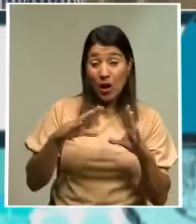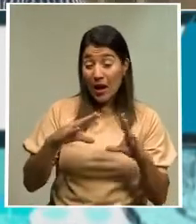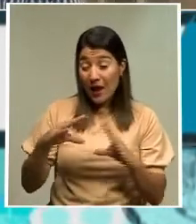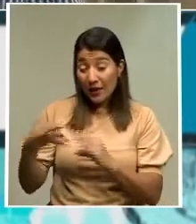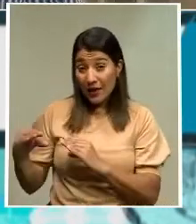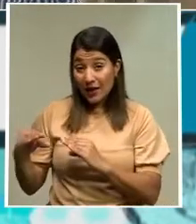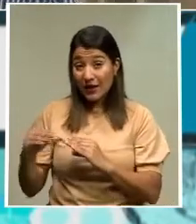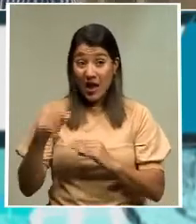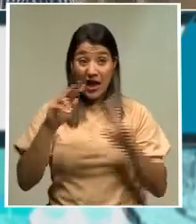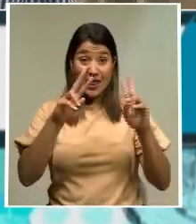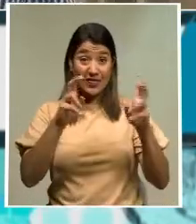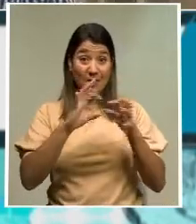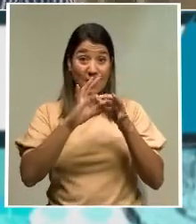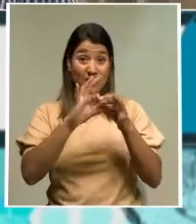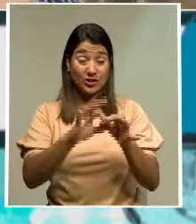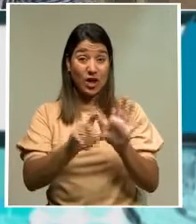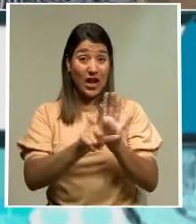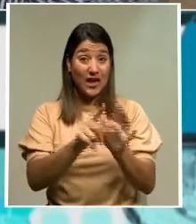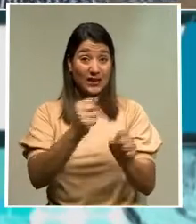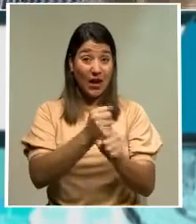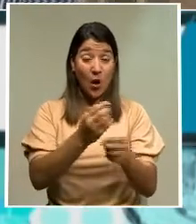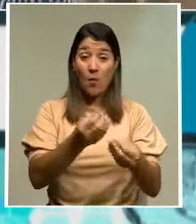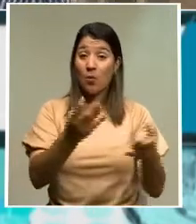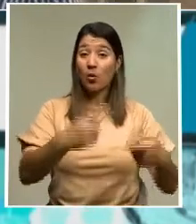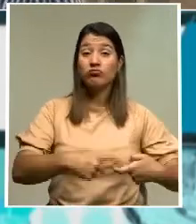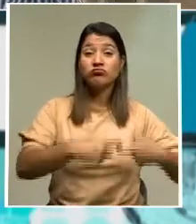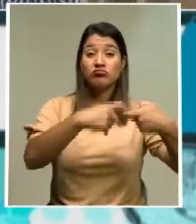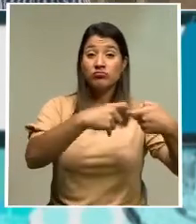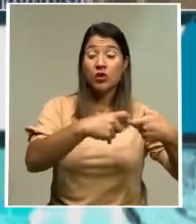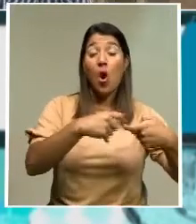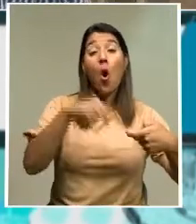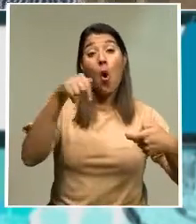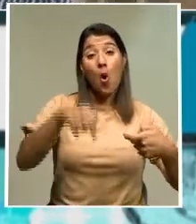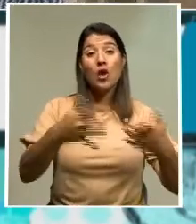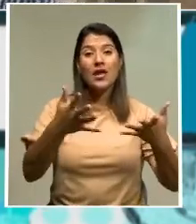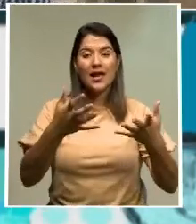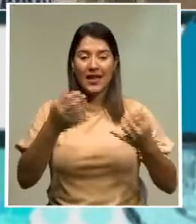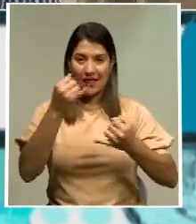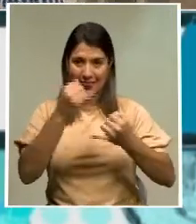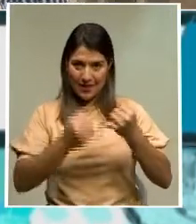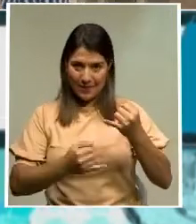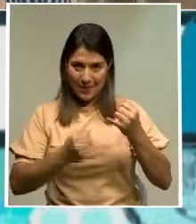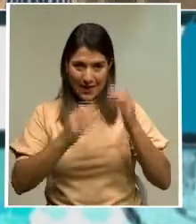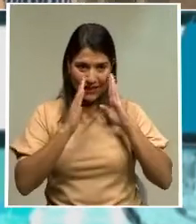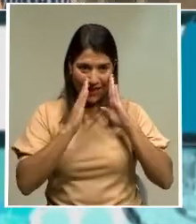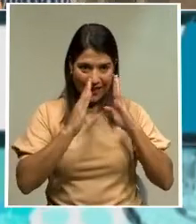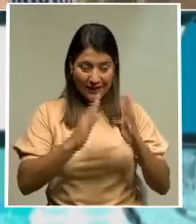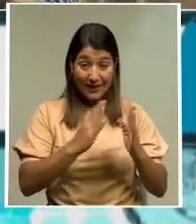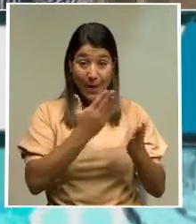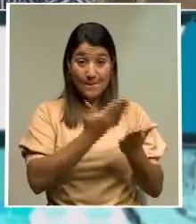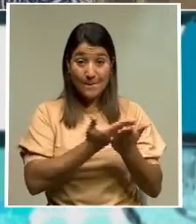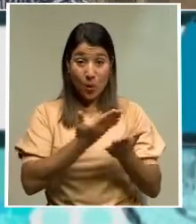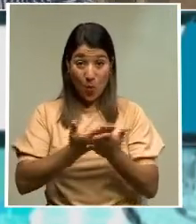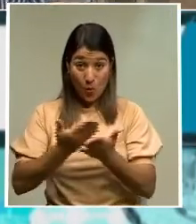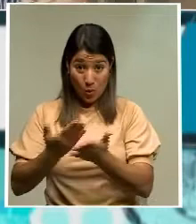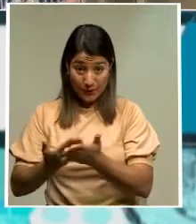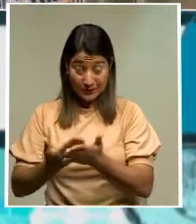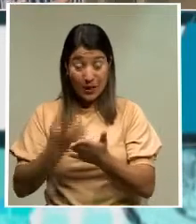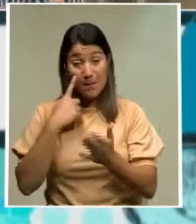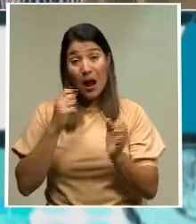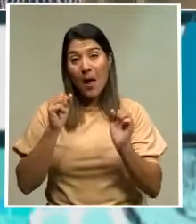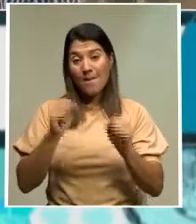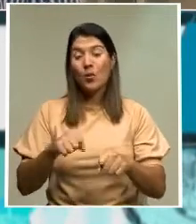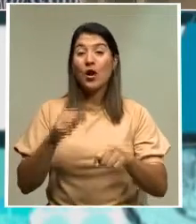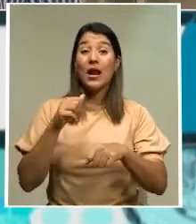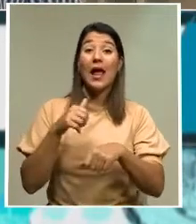público hoy no avanzó absolutamente nada. Hoy se esperaba que se concluyeran las revisiones, las mociones de revisión, para poder